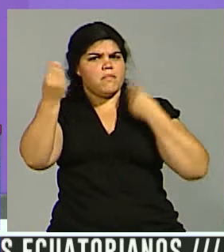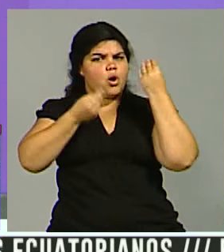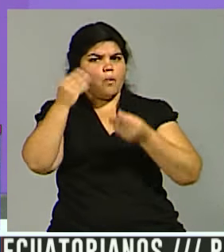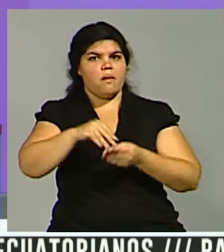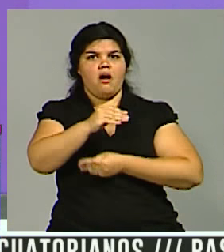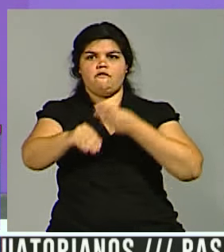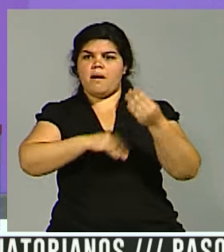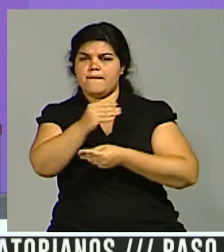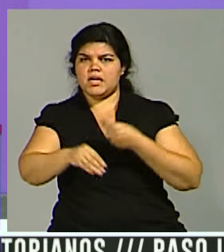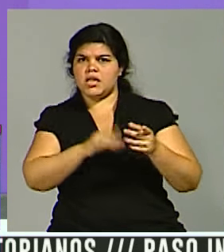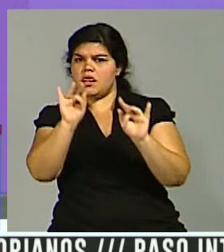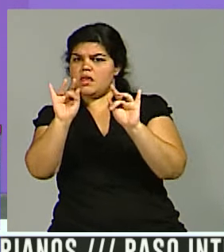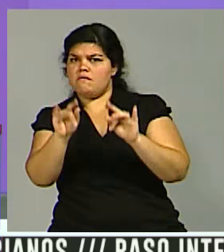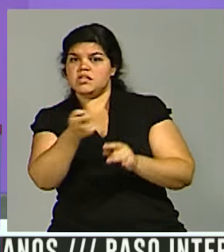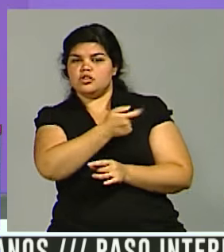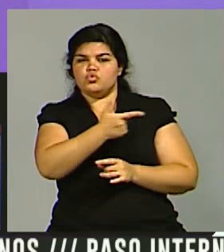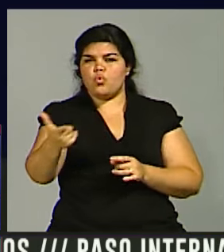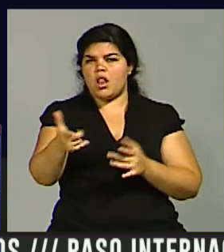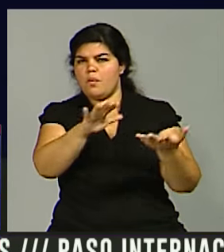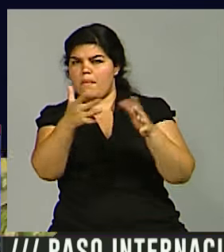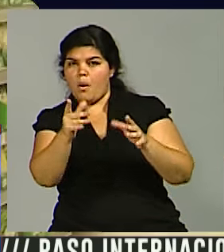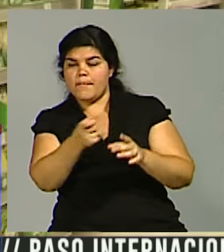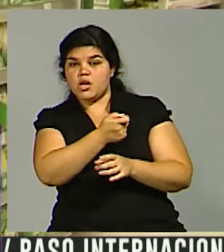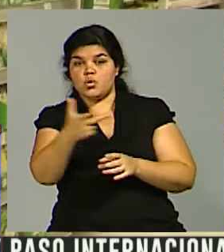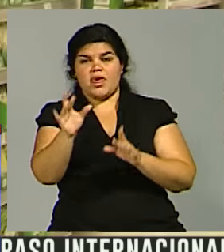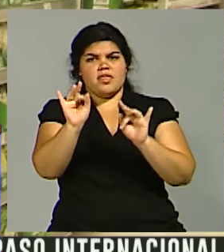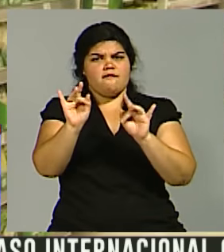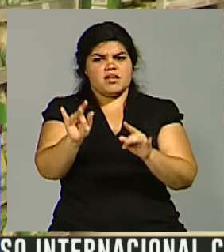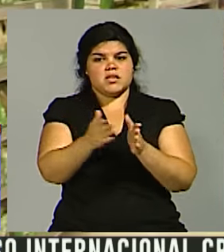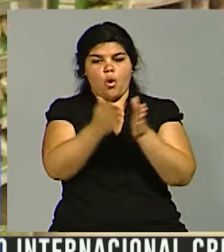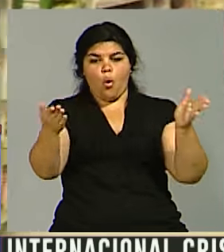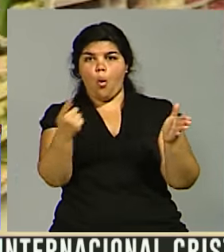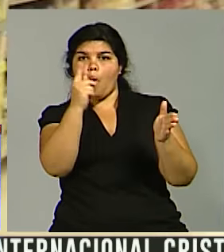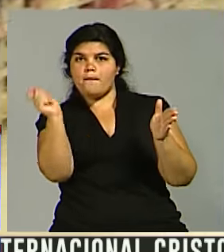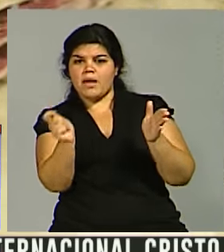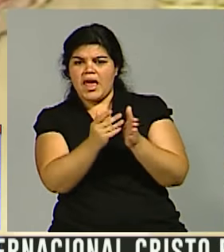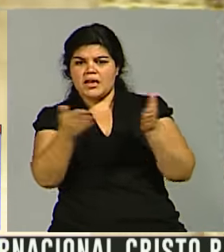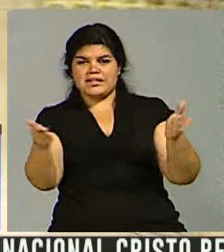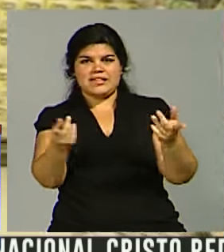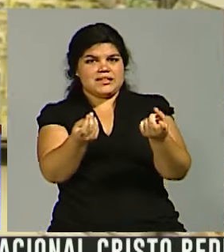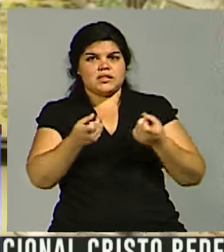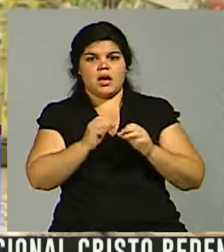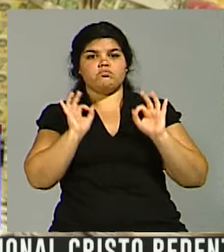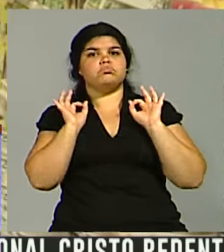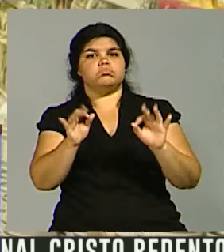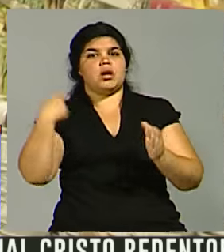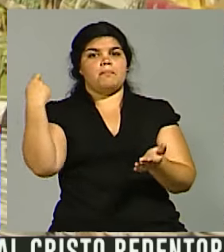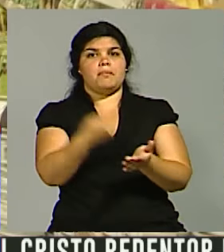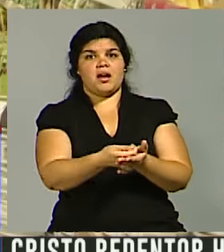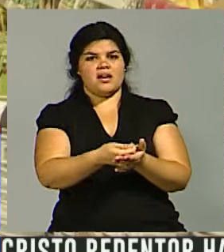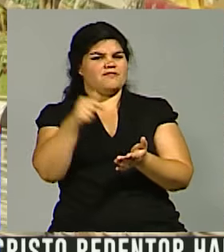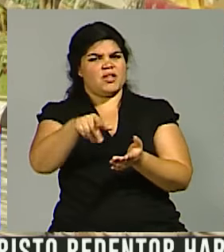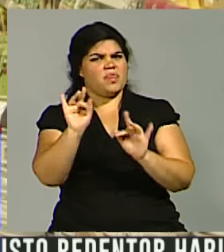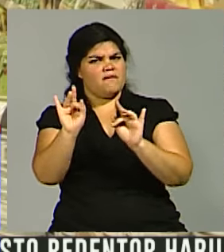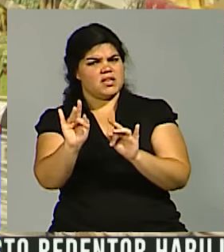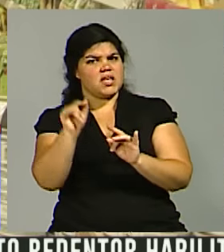familias, que les cuesta con un salario promedio en nuestra economía poder cubrir todas las necesidades básicas y llegar de manera digna a fin de mes.